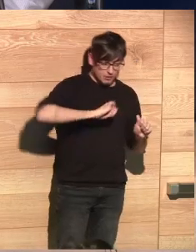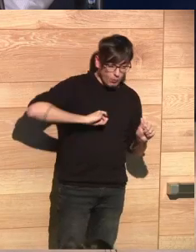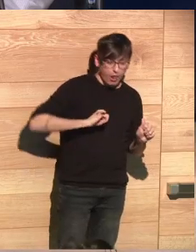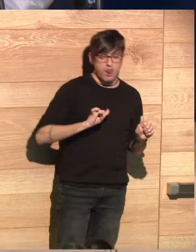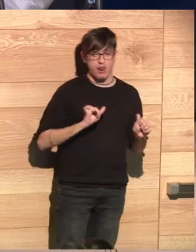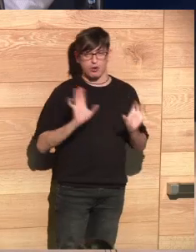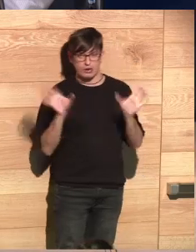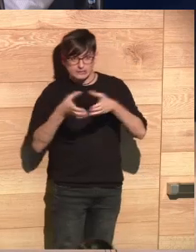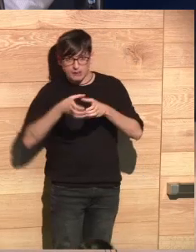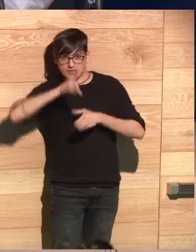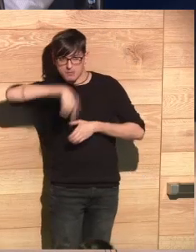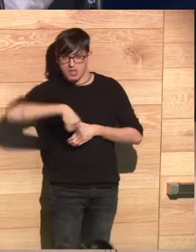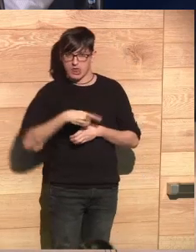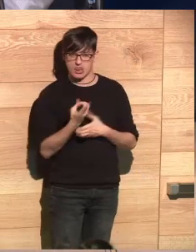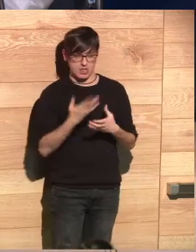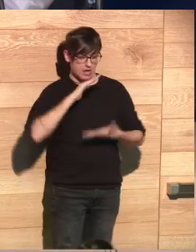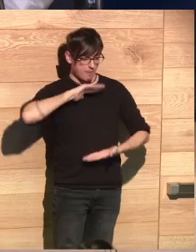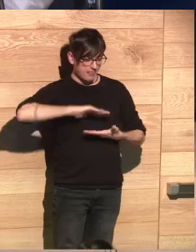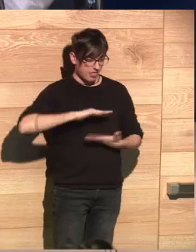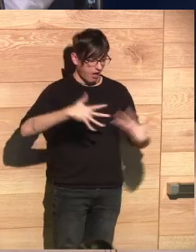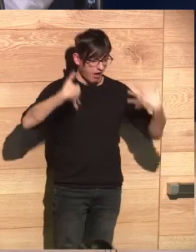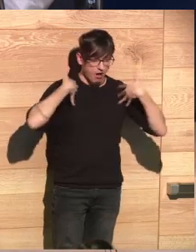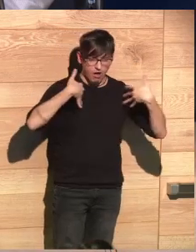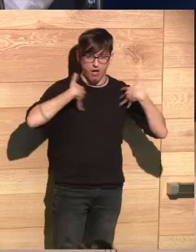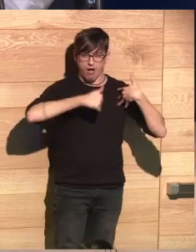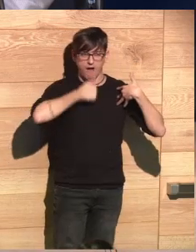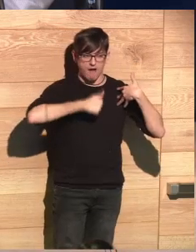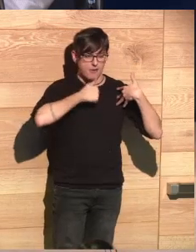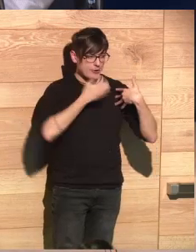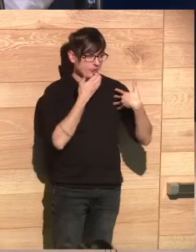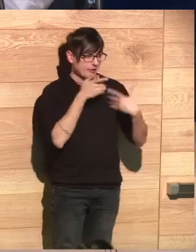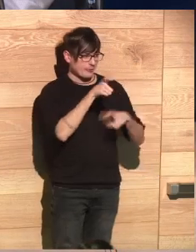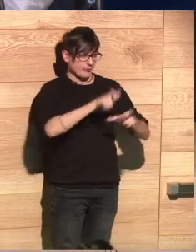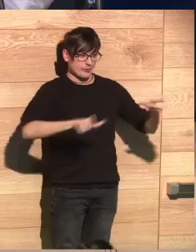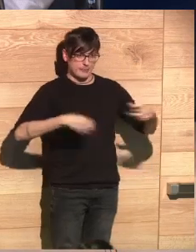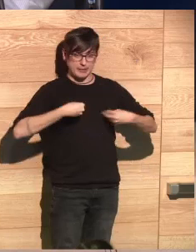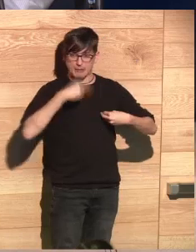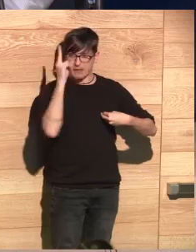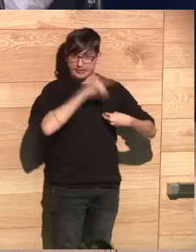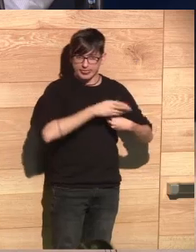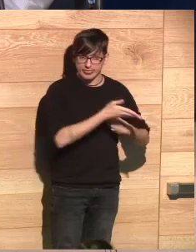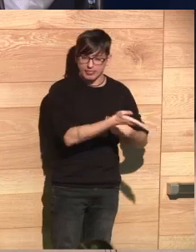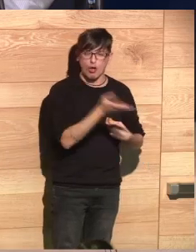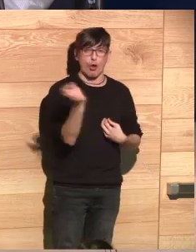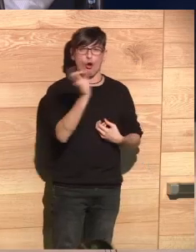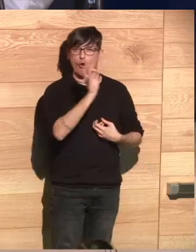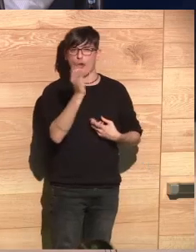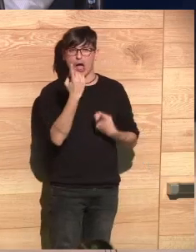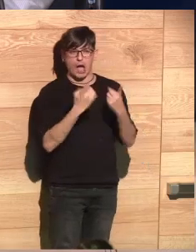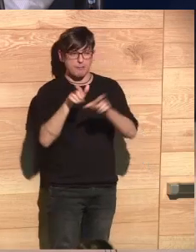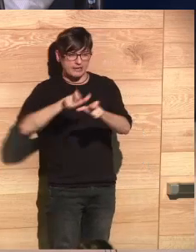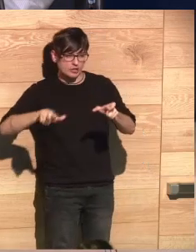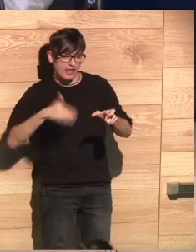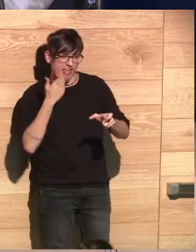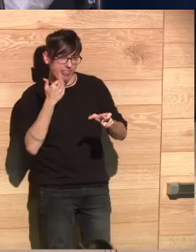sea, ¿cuánta capacidad de sufrimiento tiene, yo qué sé, tienen los madrileños, por ejemplo, ¿no? O determinadas personas de